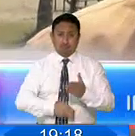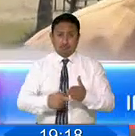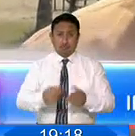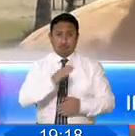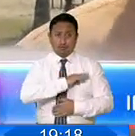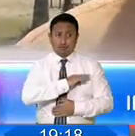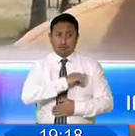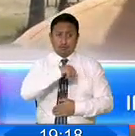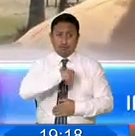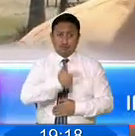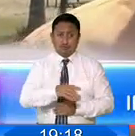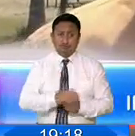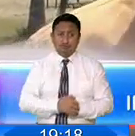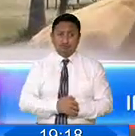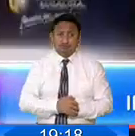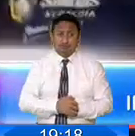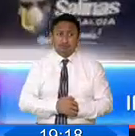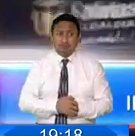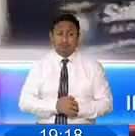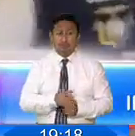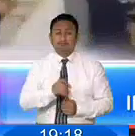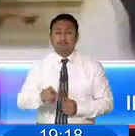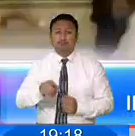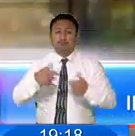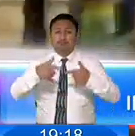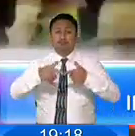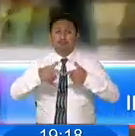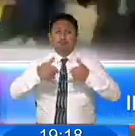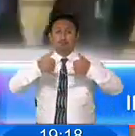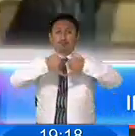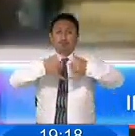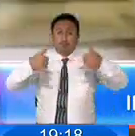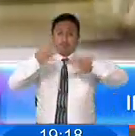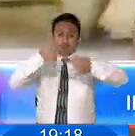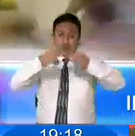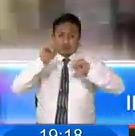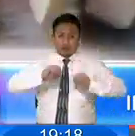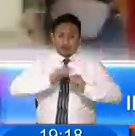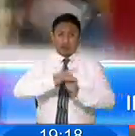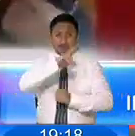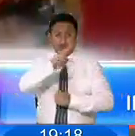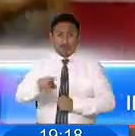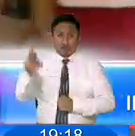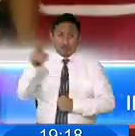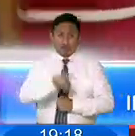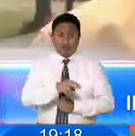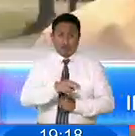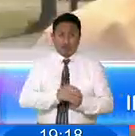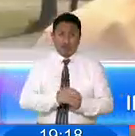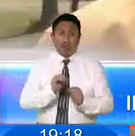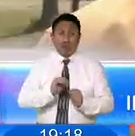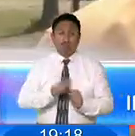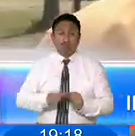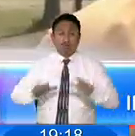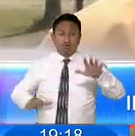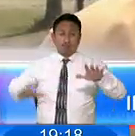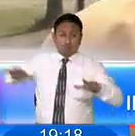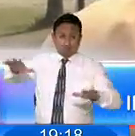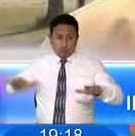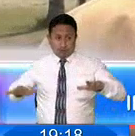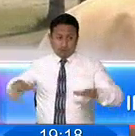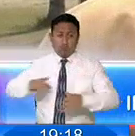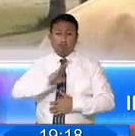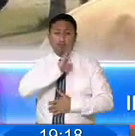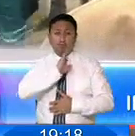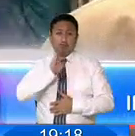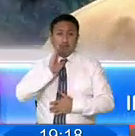clausuró varios locales, por parte de la intendencia también en Montañita se clausuró un bar por el